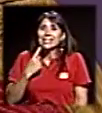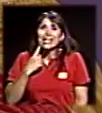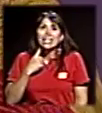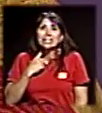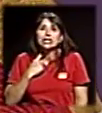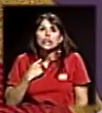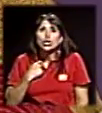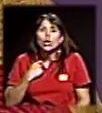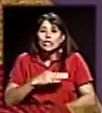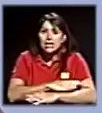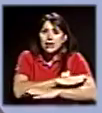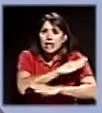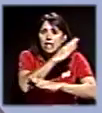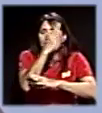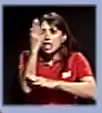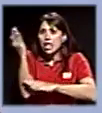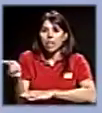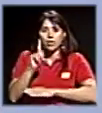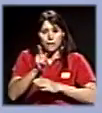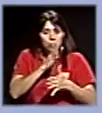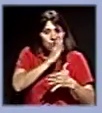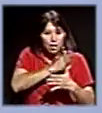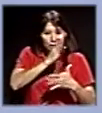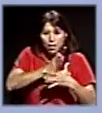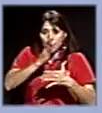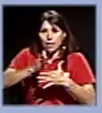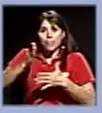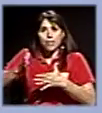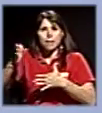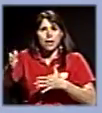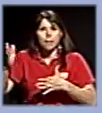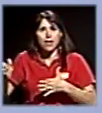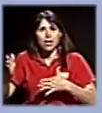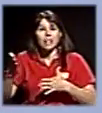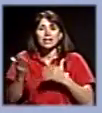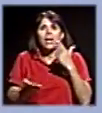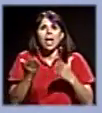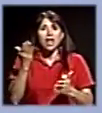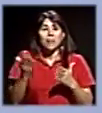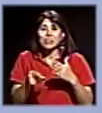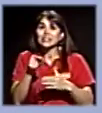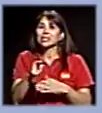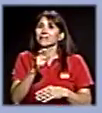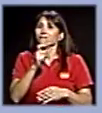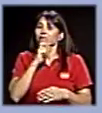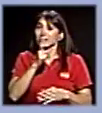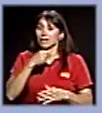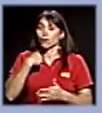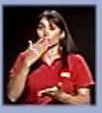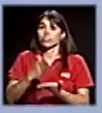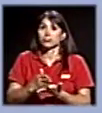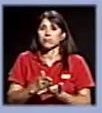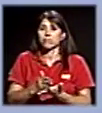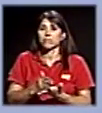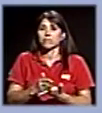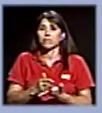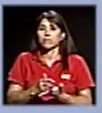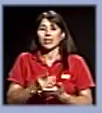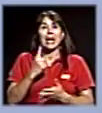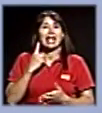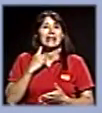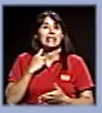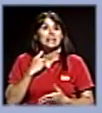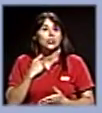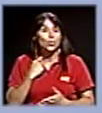día y es es tal vez esa tendencia con la que más cuesta cortar el tipo de adicciones que no son